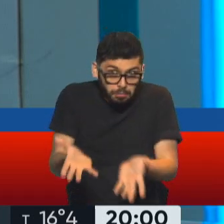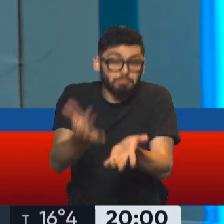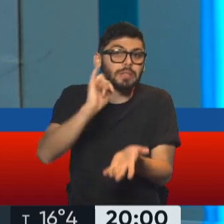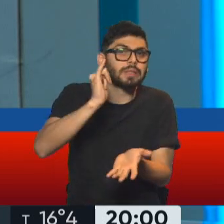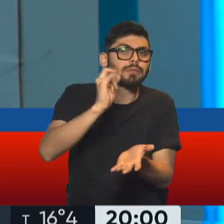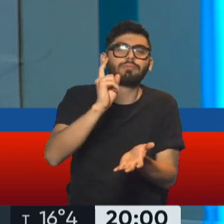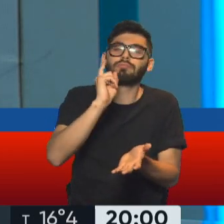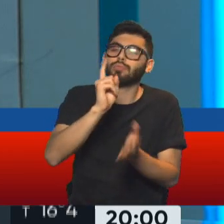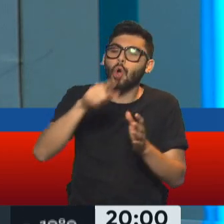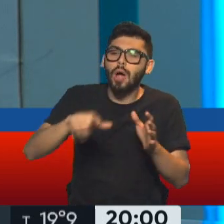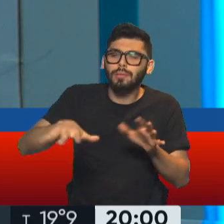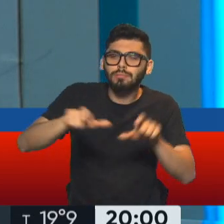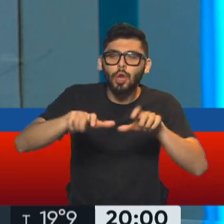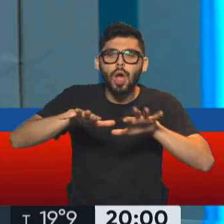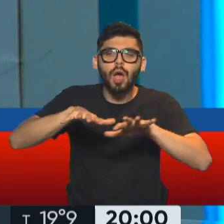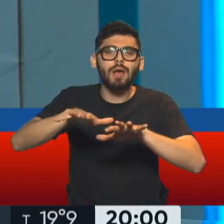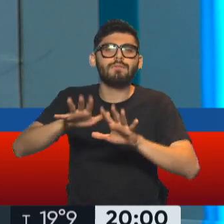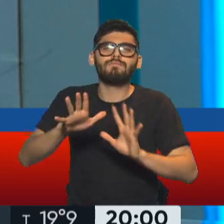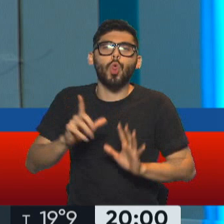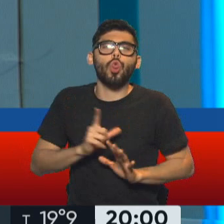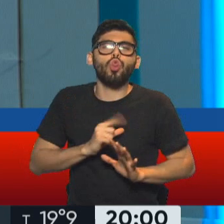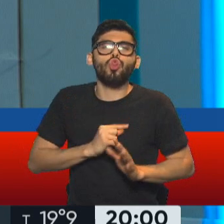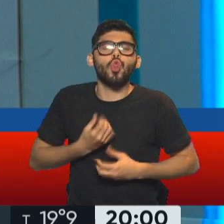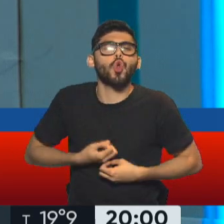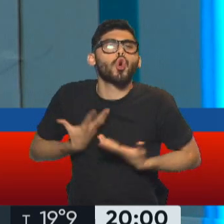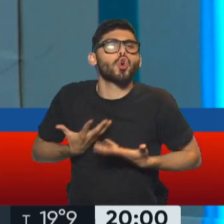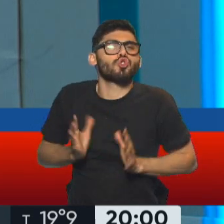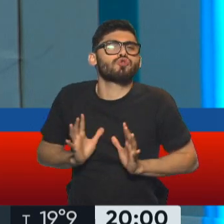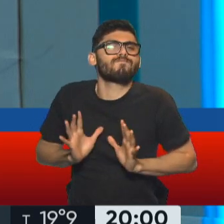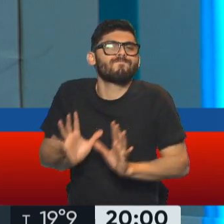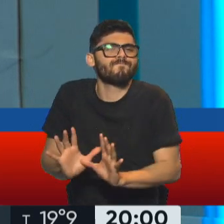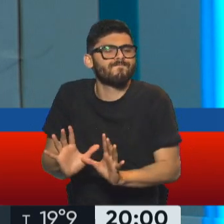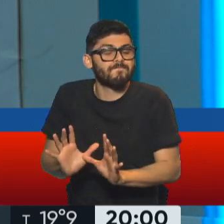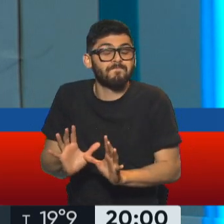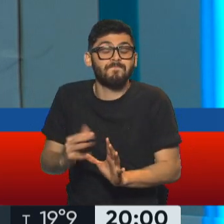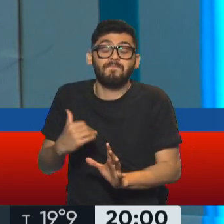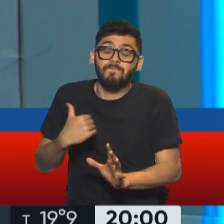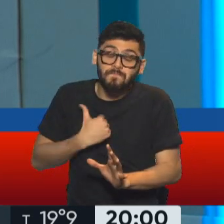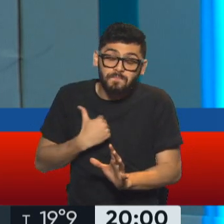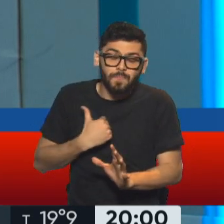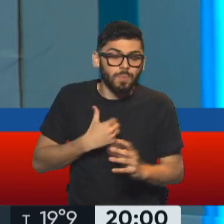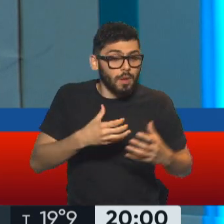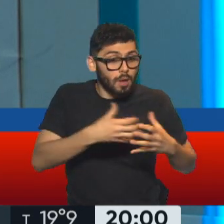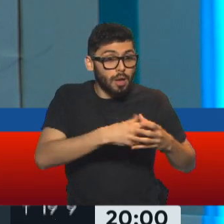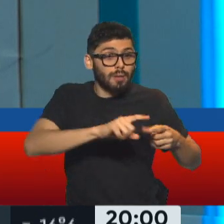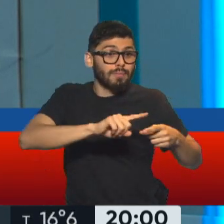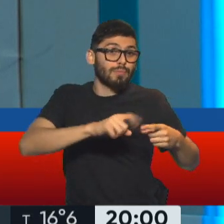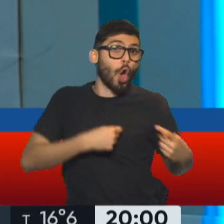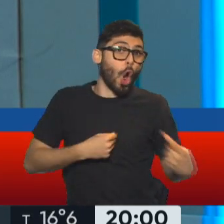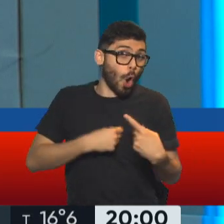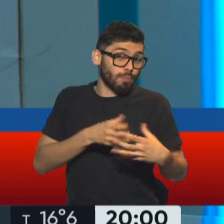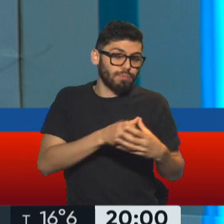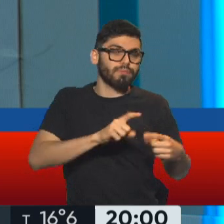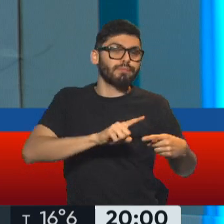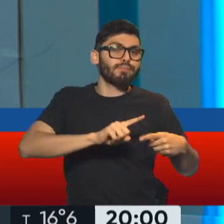acá la gente expresaba su dolor. A mí escuchar a los políticos de la oposición tratando